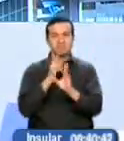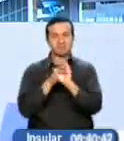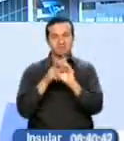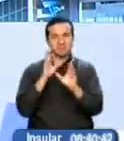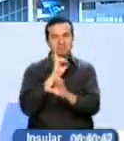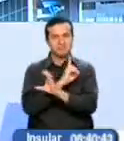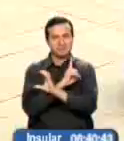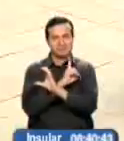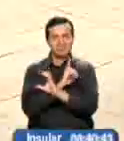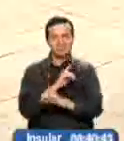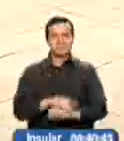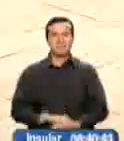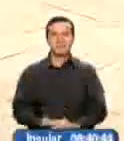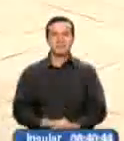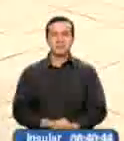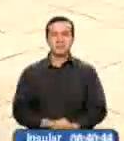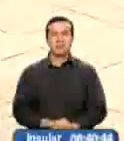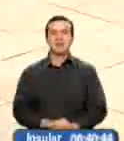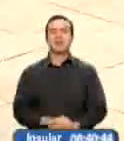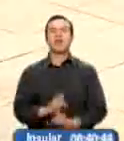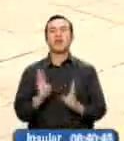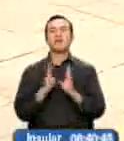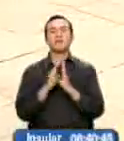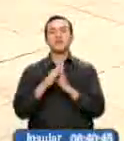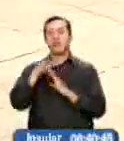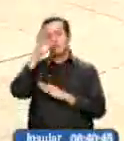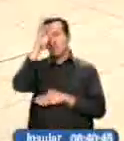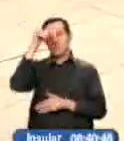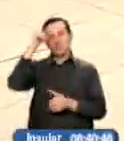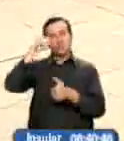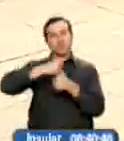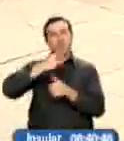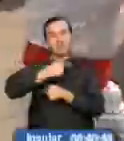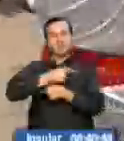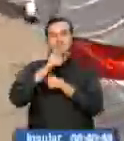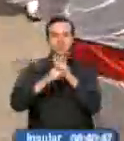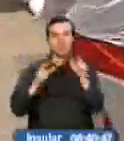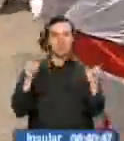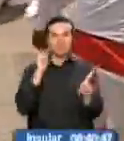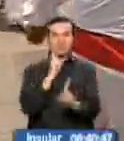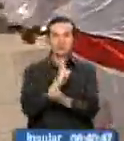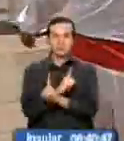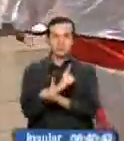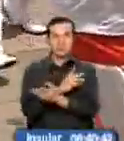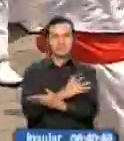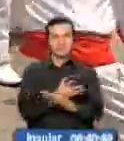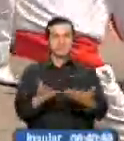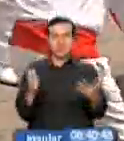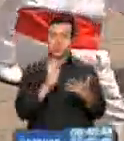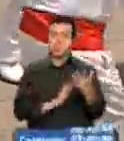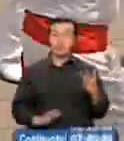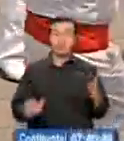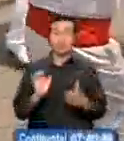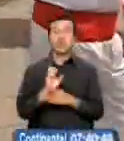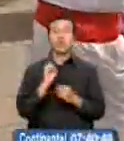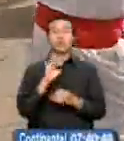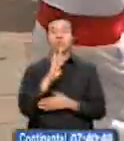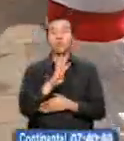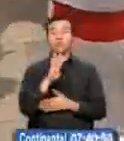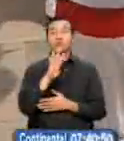CONADIS. Con un acto cultural se conmemoró el Día de las Personas con Discapacidad, que en el país sobrepasan